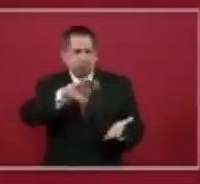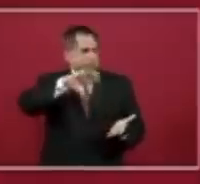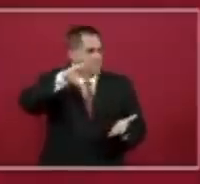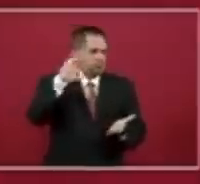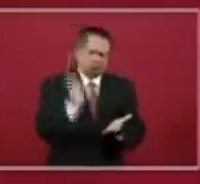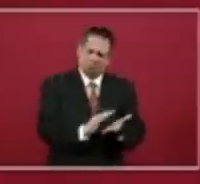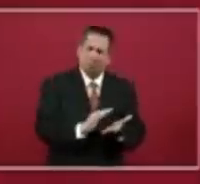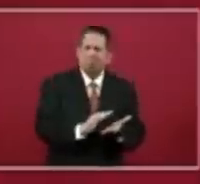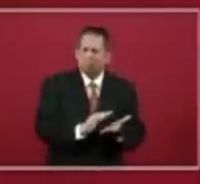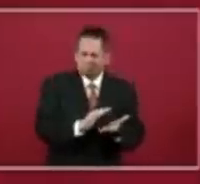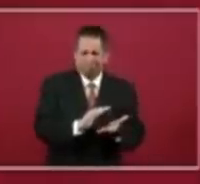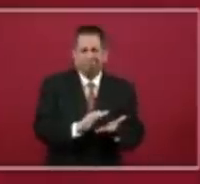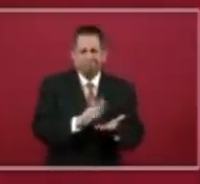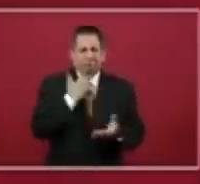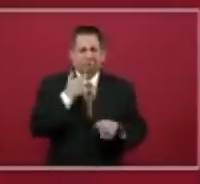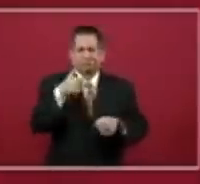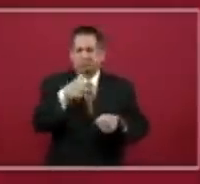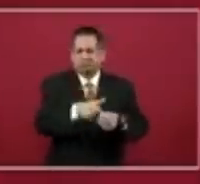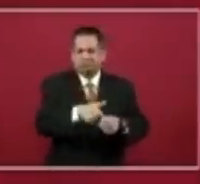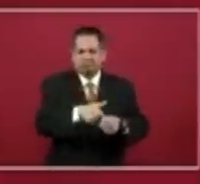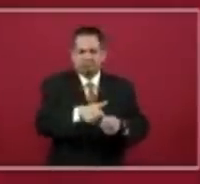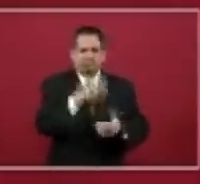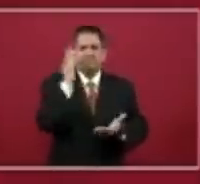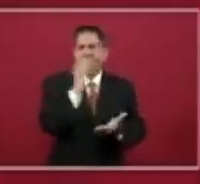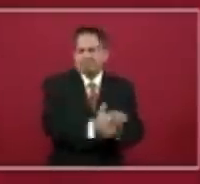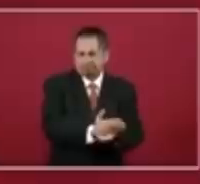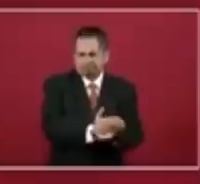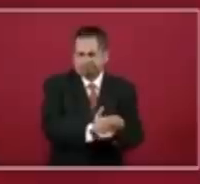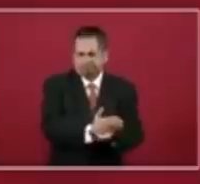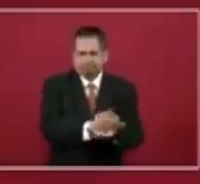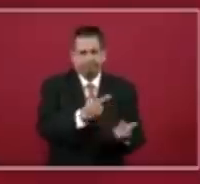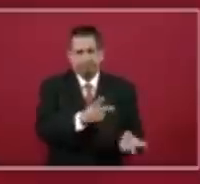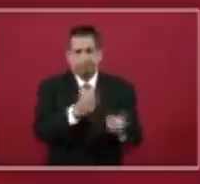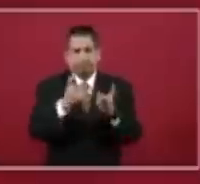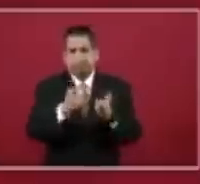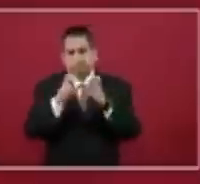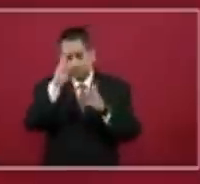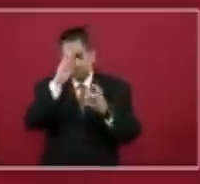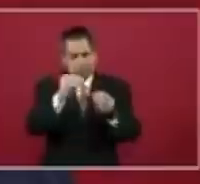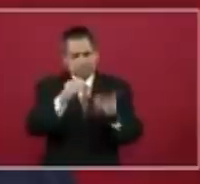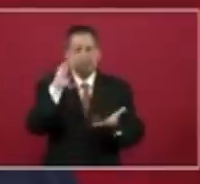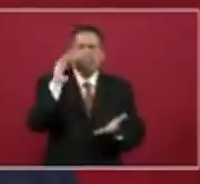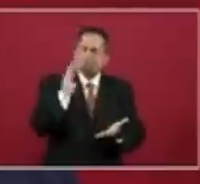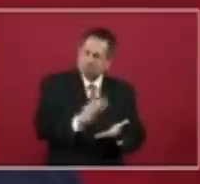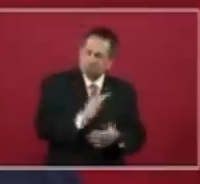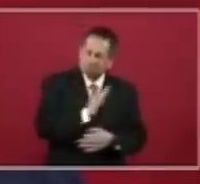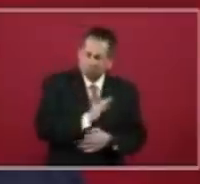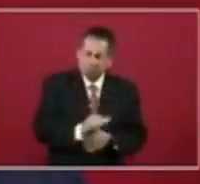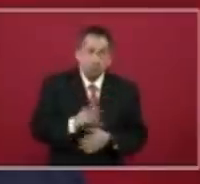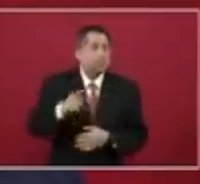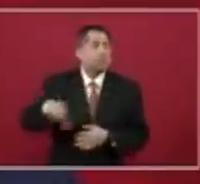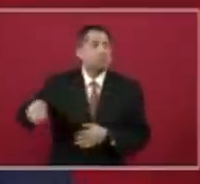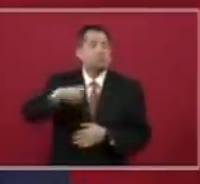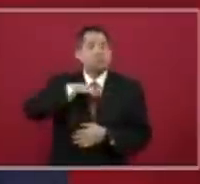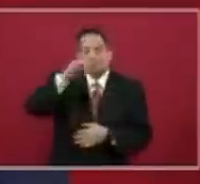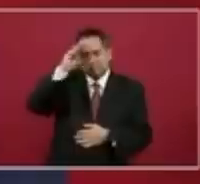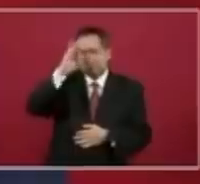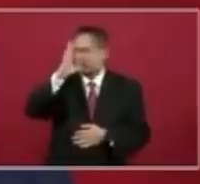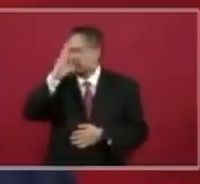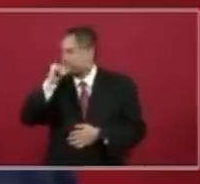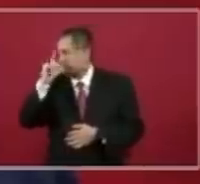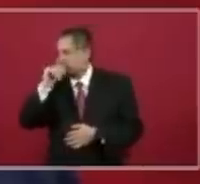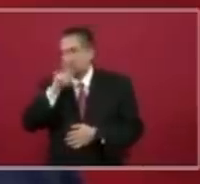abatir el robo de combustibles. Pensaban de que no era posible esto,